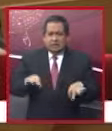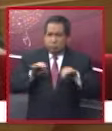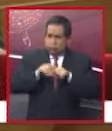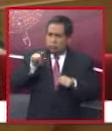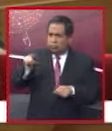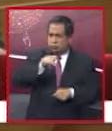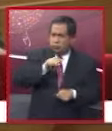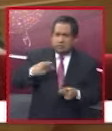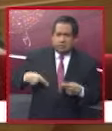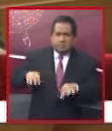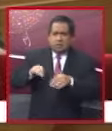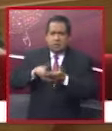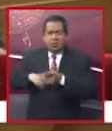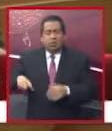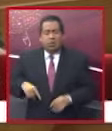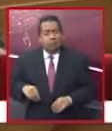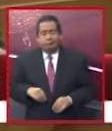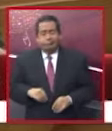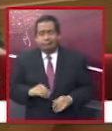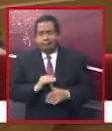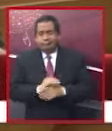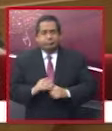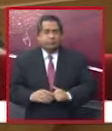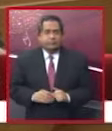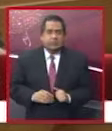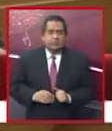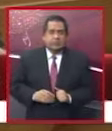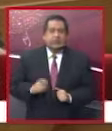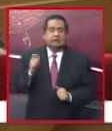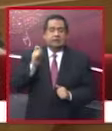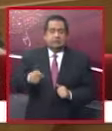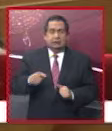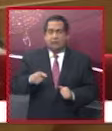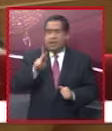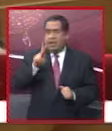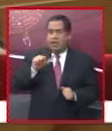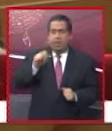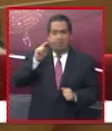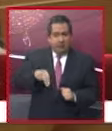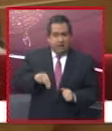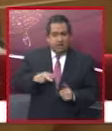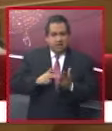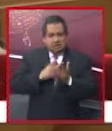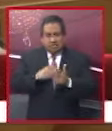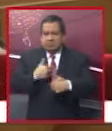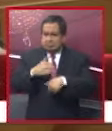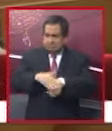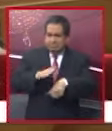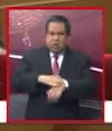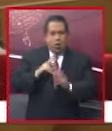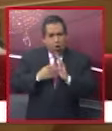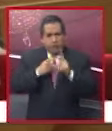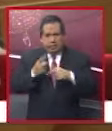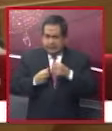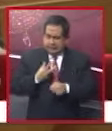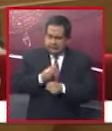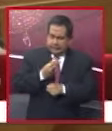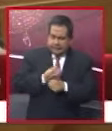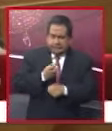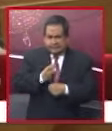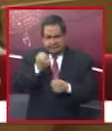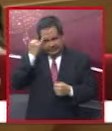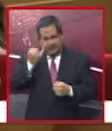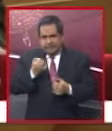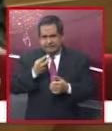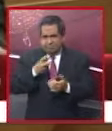servidores públicos, y de lo cual Acción Nacional propondrá medidas para corregir este